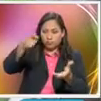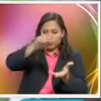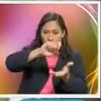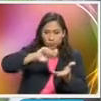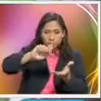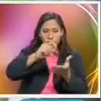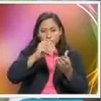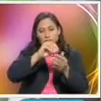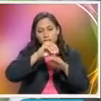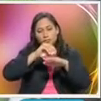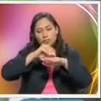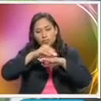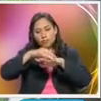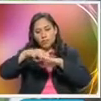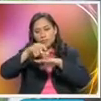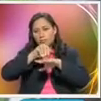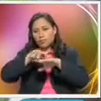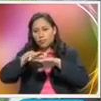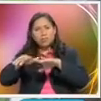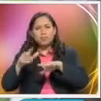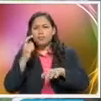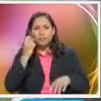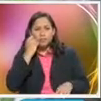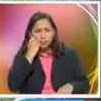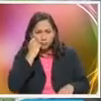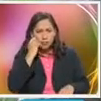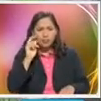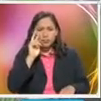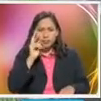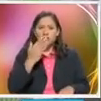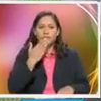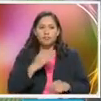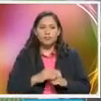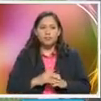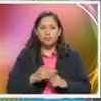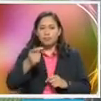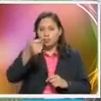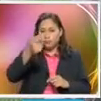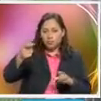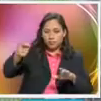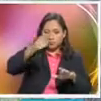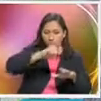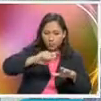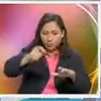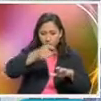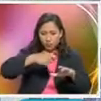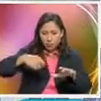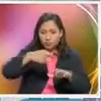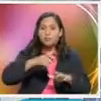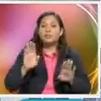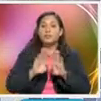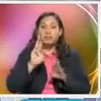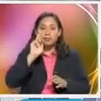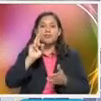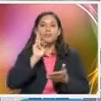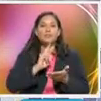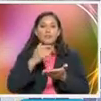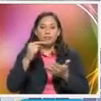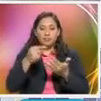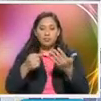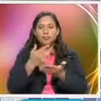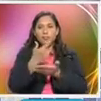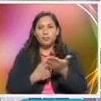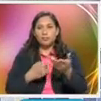Si escurre las orillas, igual se ve bien, ¿no? Que quede ahí medio Claro. escurridito en la orilla. Ahora le vamos a meter un Esa queda poquito de perfecto. decoración. Ándale, exacto. Oye, ¿cómo ves si vamos a ver cuáles son los ingredientes